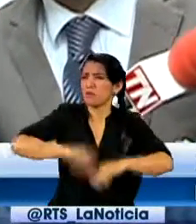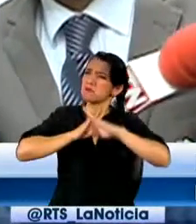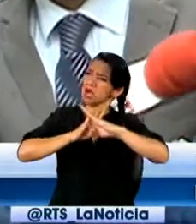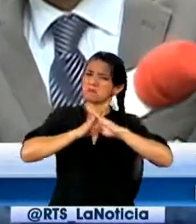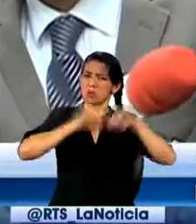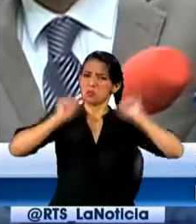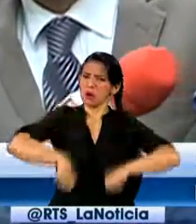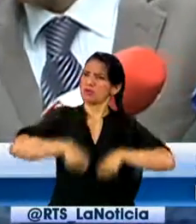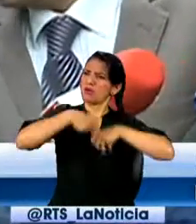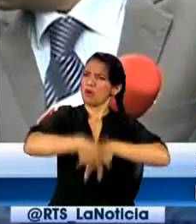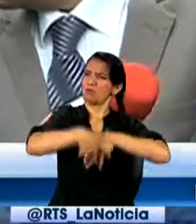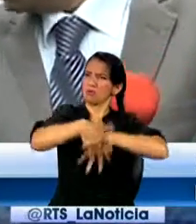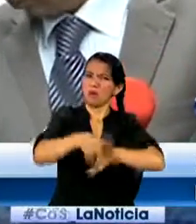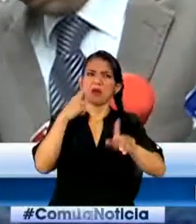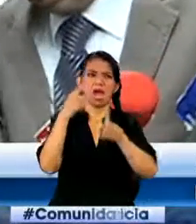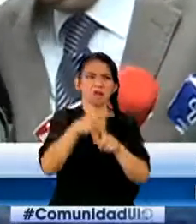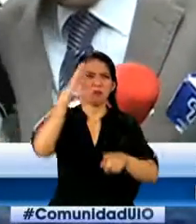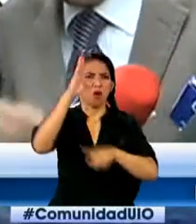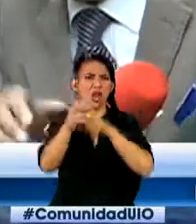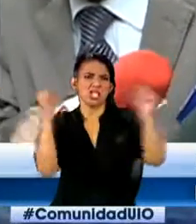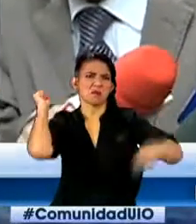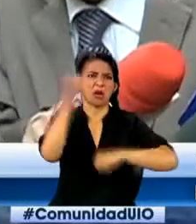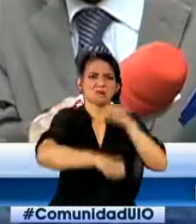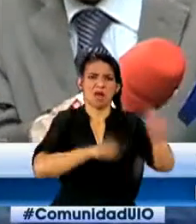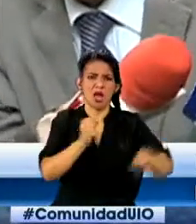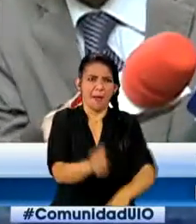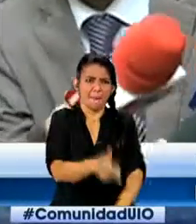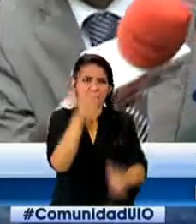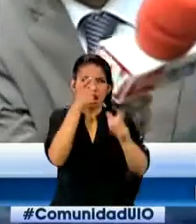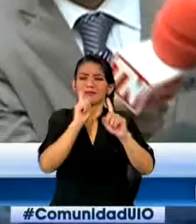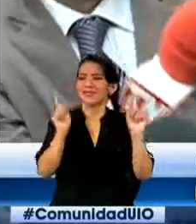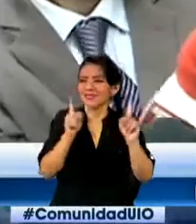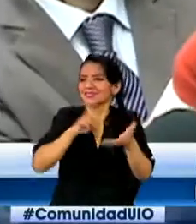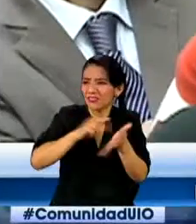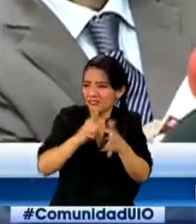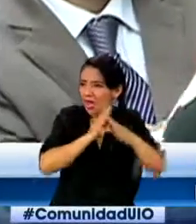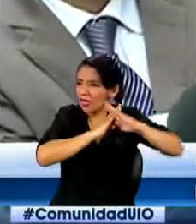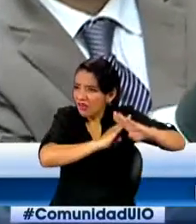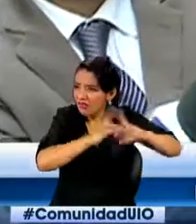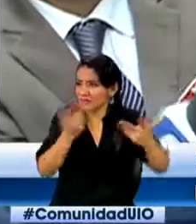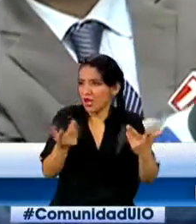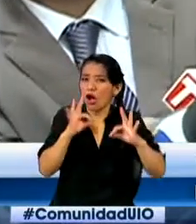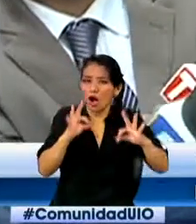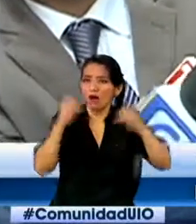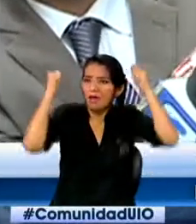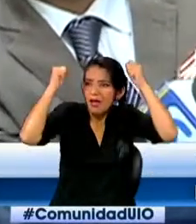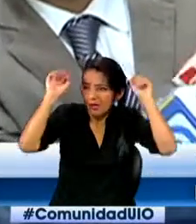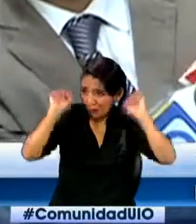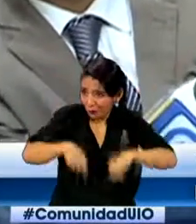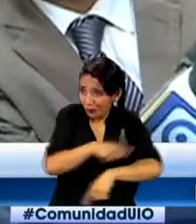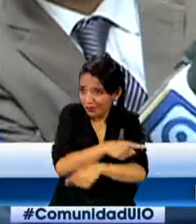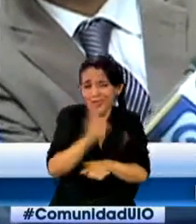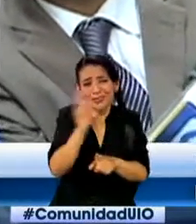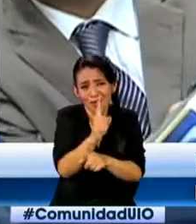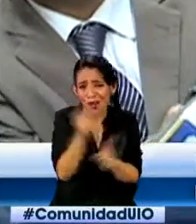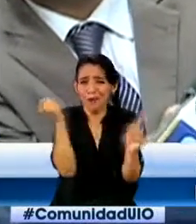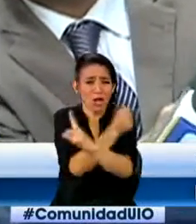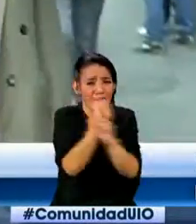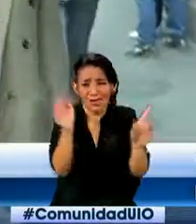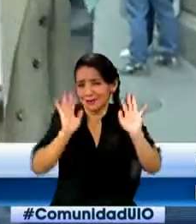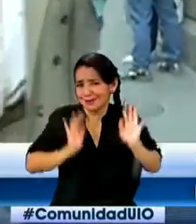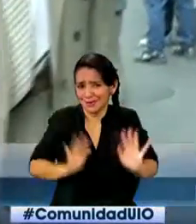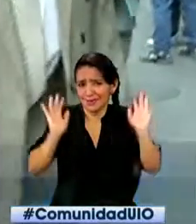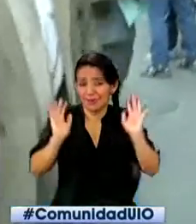resistencia, pegar policías, disparar a militares, eso no es derecho a la resistencia, eso es violencia pura y